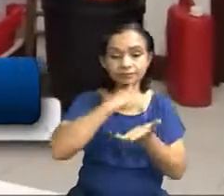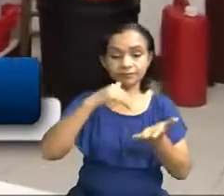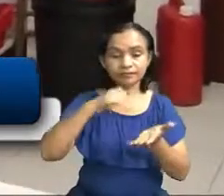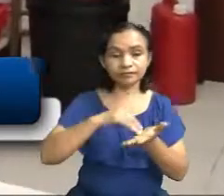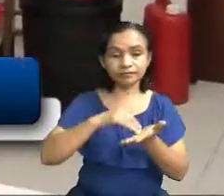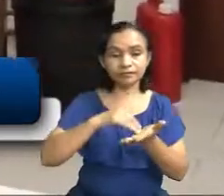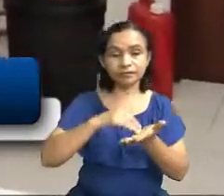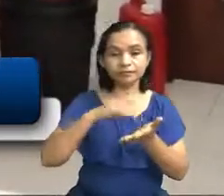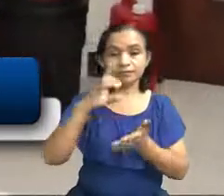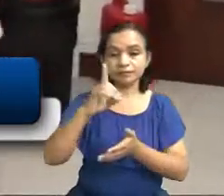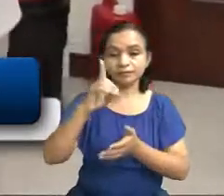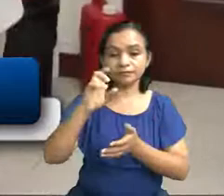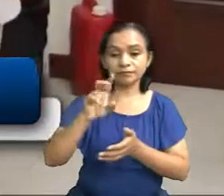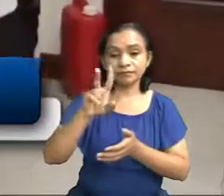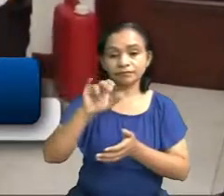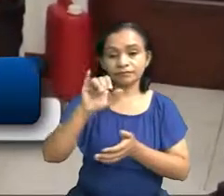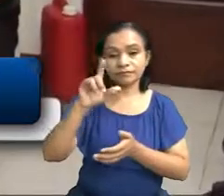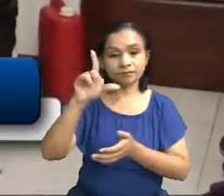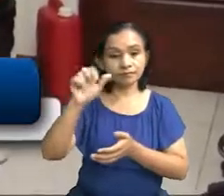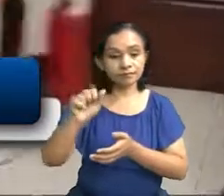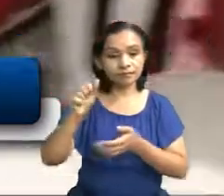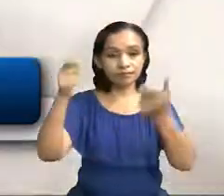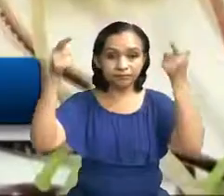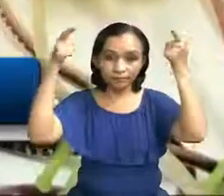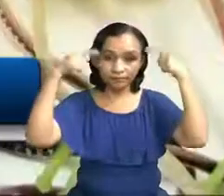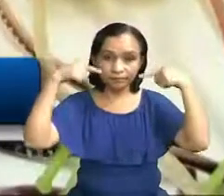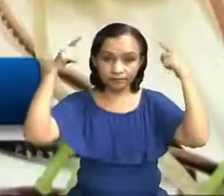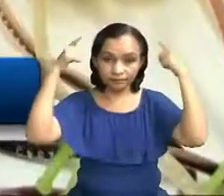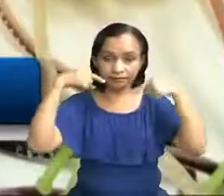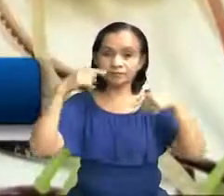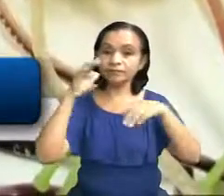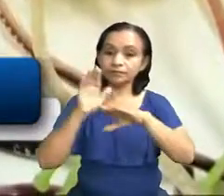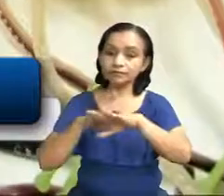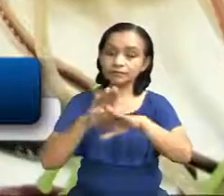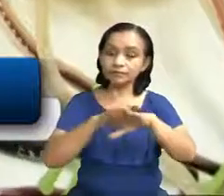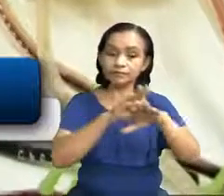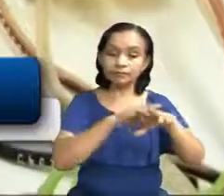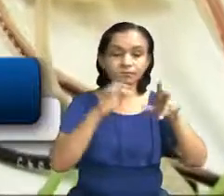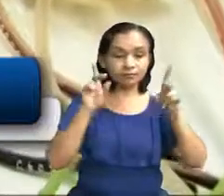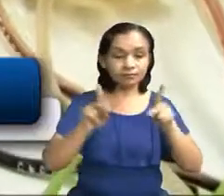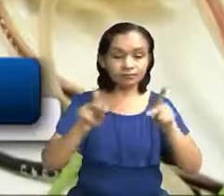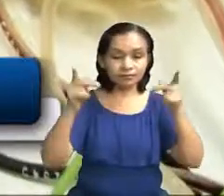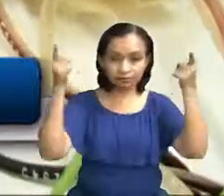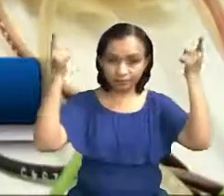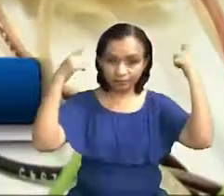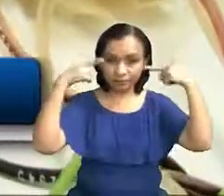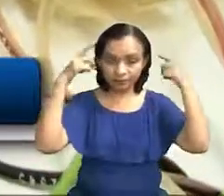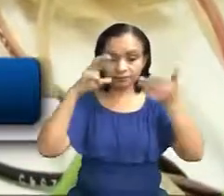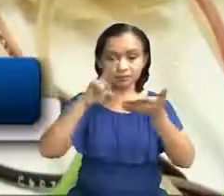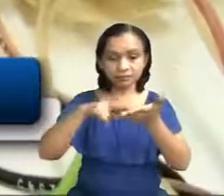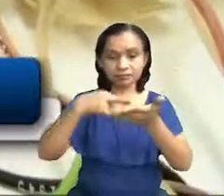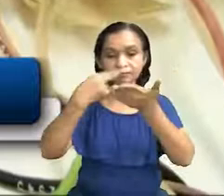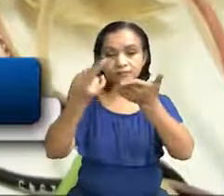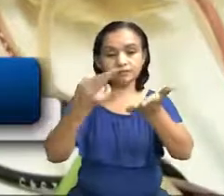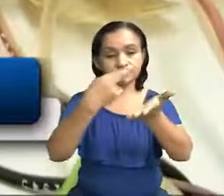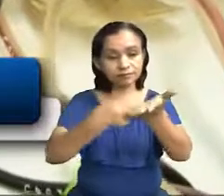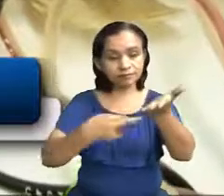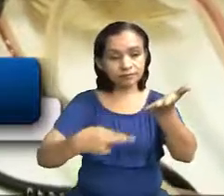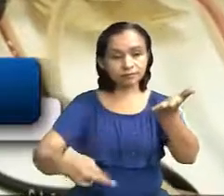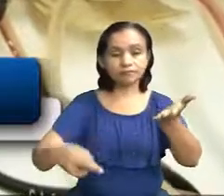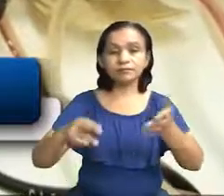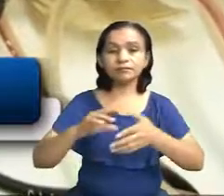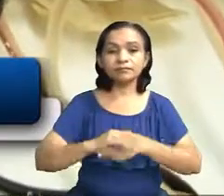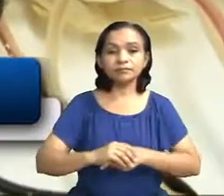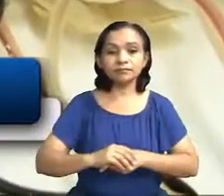Dávila Bolaños, que es frente a servicios municipales en Masaya, ¿verdad? Así que invitamos a toda la población cercana en Masaya a que hagan un donativo